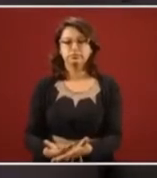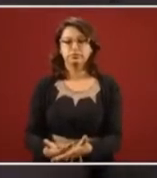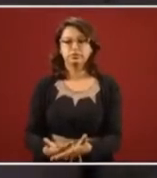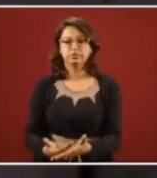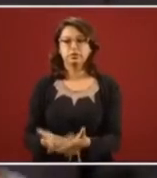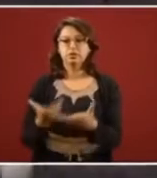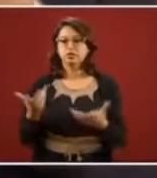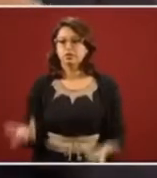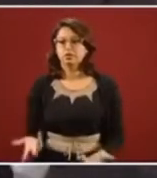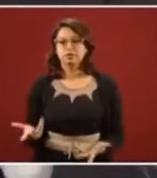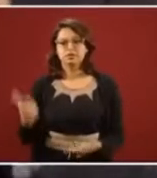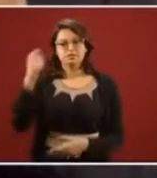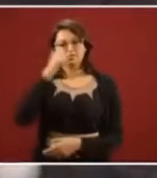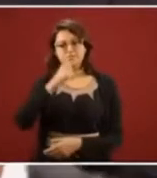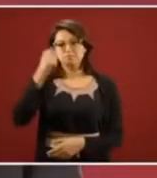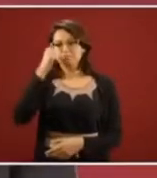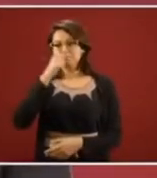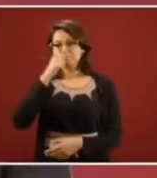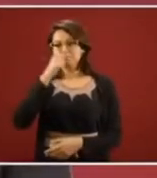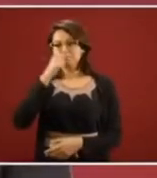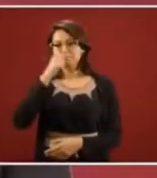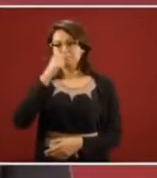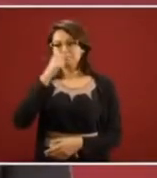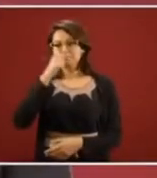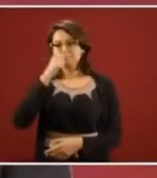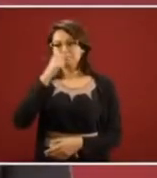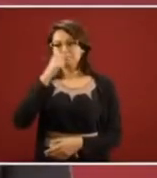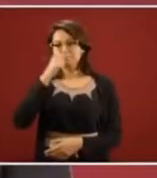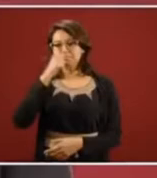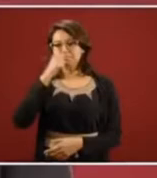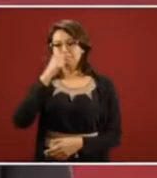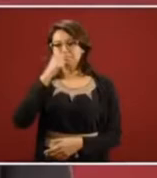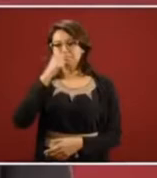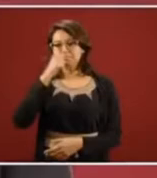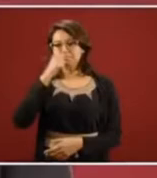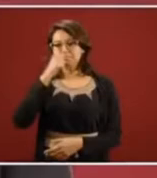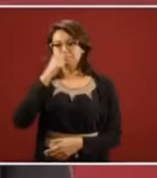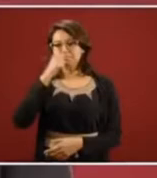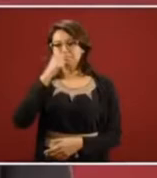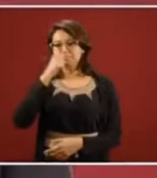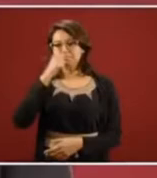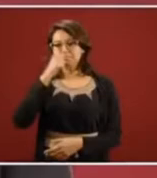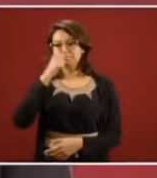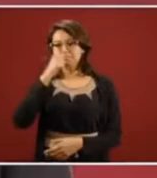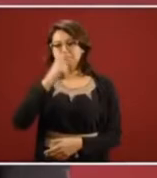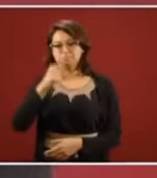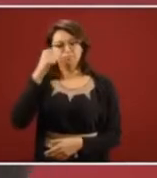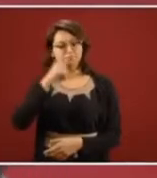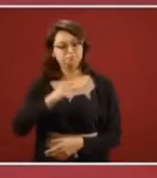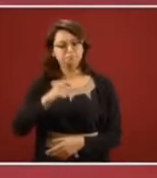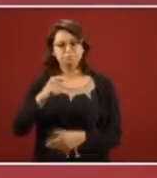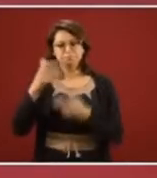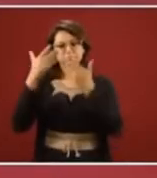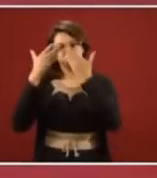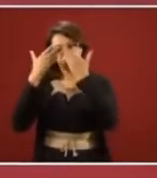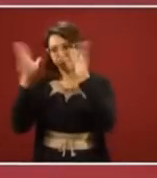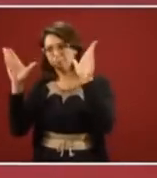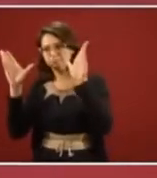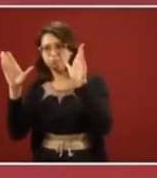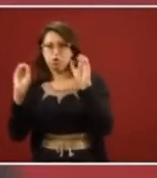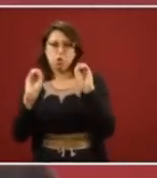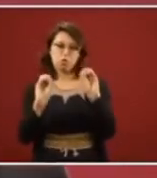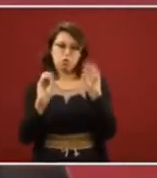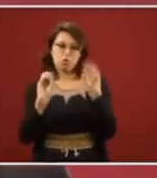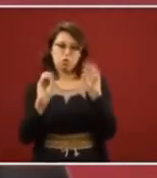dominado el pensamiento liberal pérez macián y del libro banking y el pensamiento